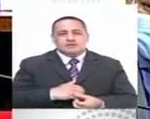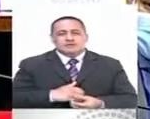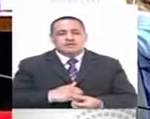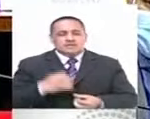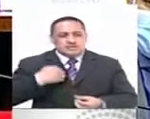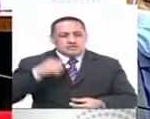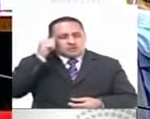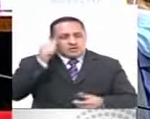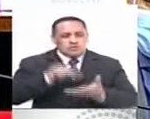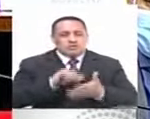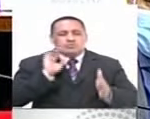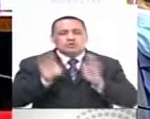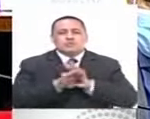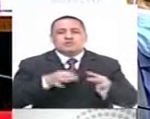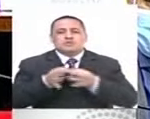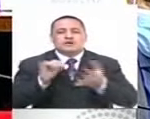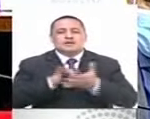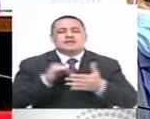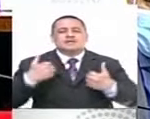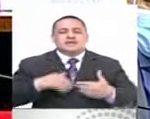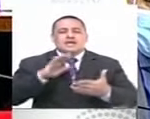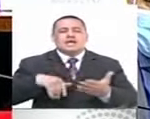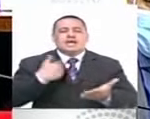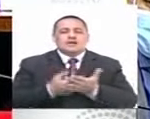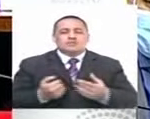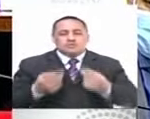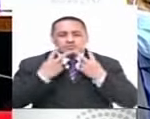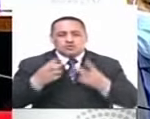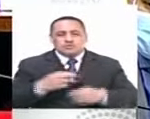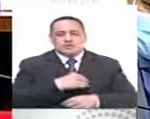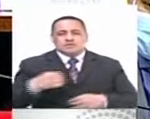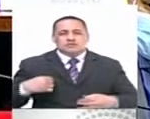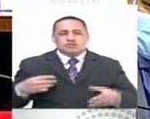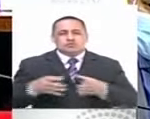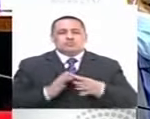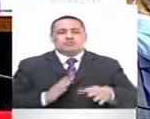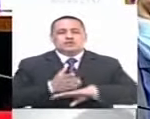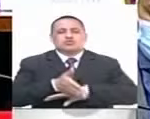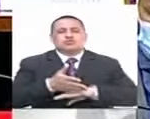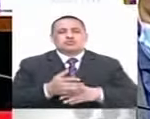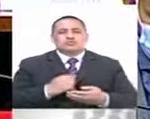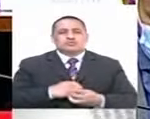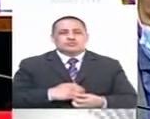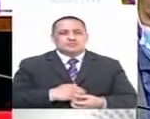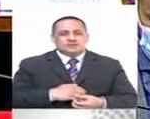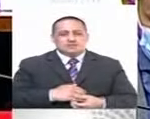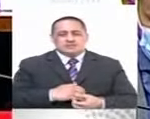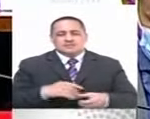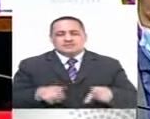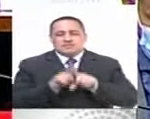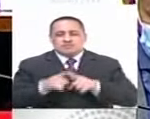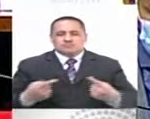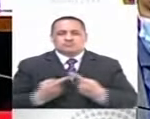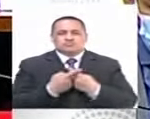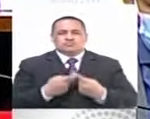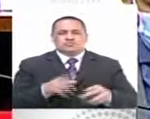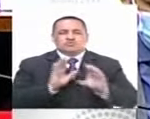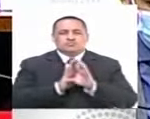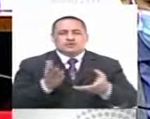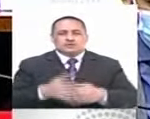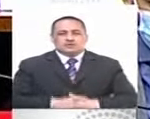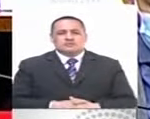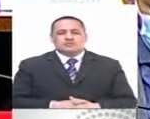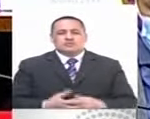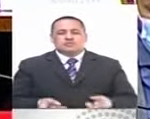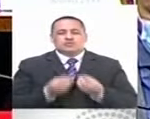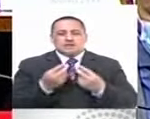recuerdo, dijo que ya había encontrado a un ministro en el gabinete cuando ella entró al gabinete. Eso es una infracción constitucional,